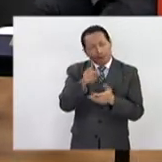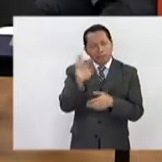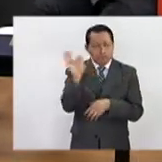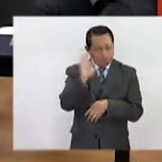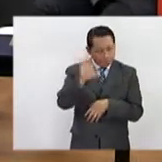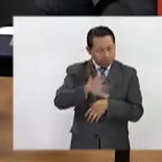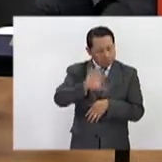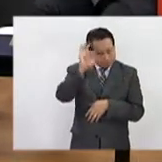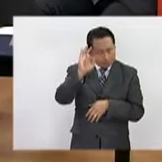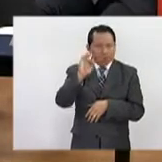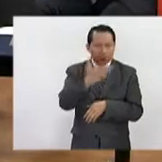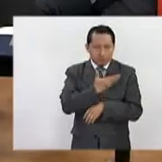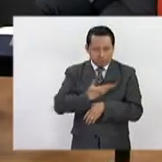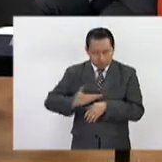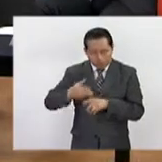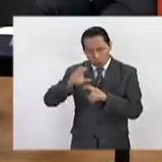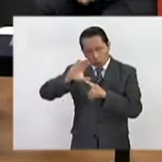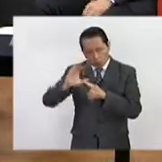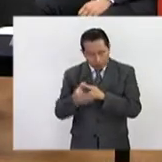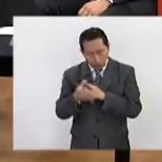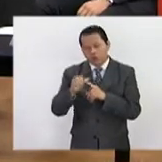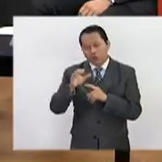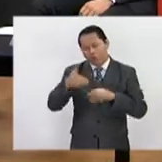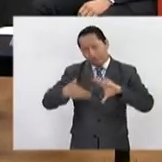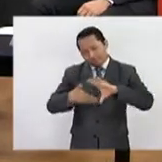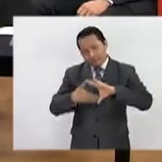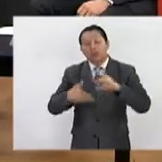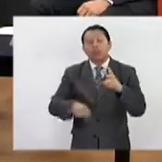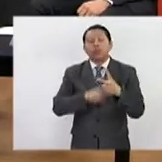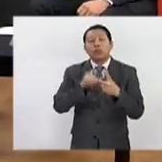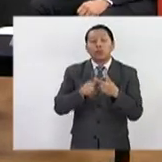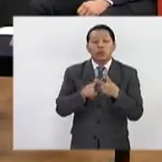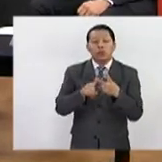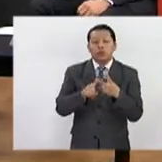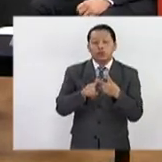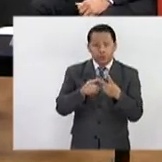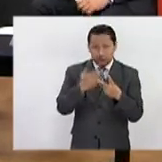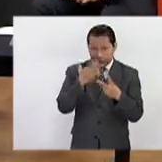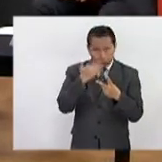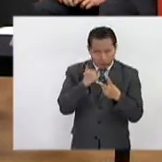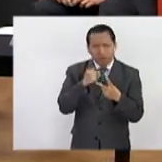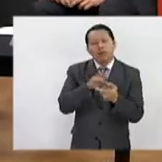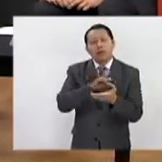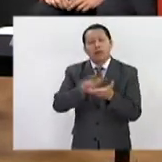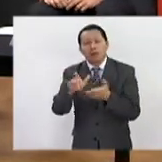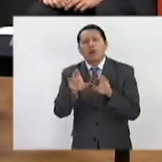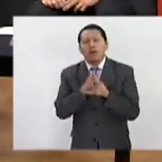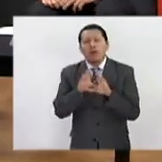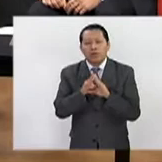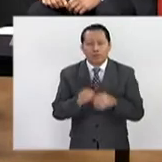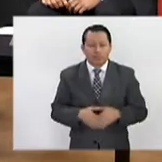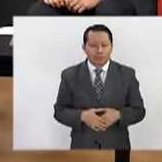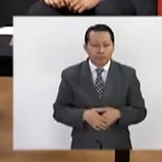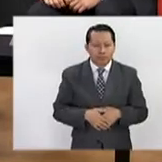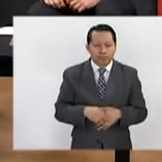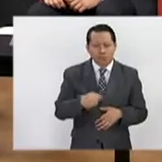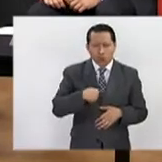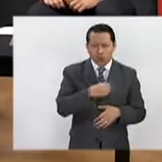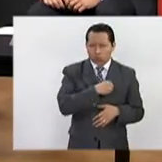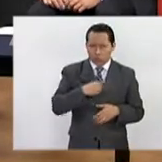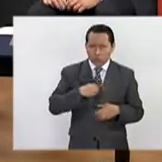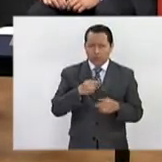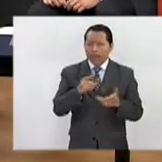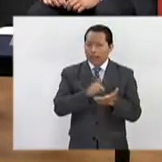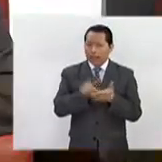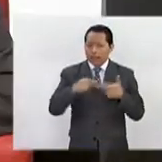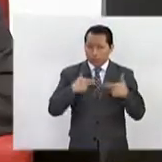la comisión? ¿Y cómo seguirías contribuyendo en caso dado de que no? Sí, yo creo, estoy convencido de que el tema de derechos humanos no es el tema de